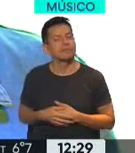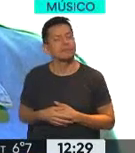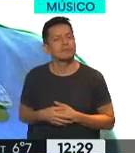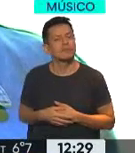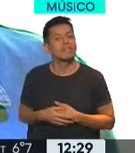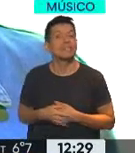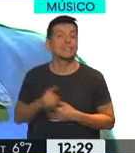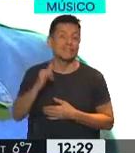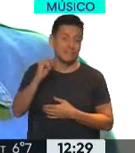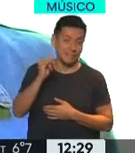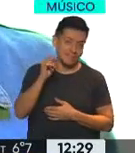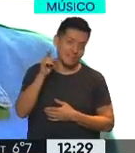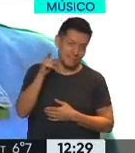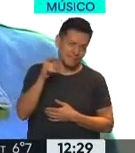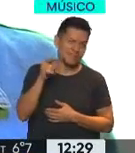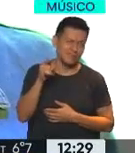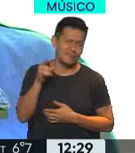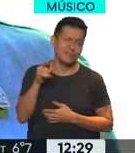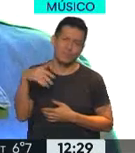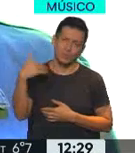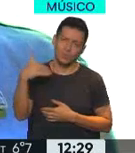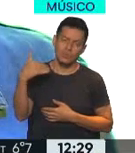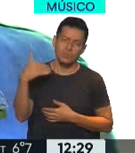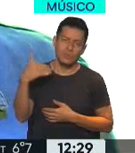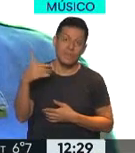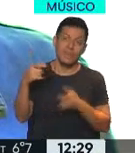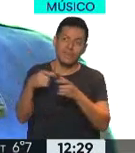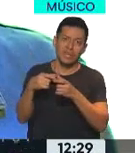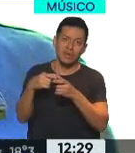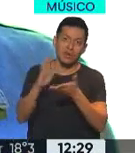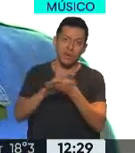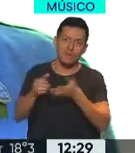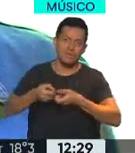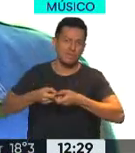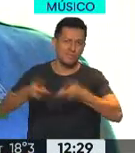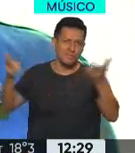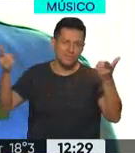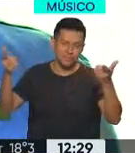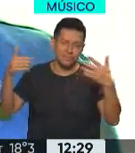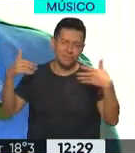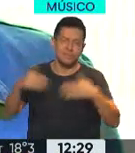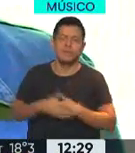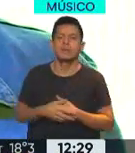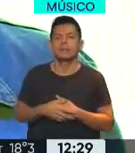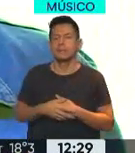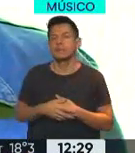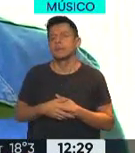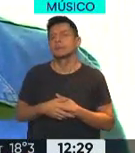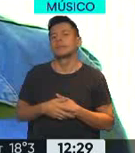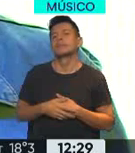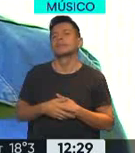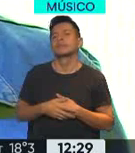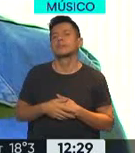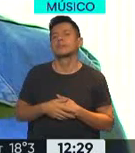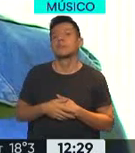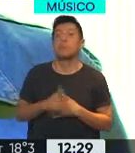Sí, ahí vamos, o sea, ya empieza a jugar fuerte el disco, el nuevo disco. Obviamente va a pasar por un proceso